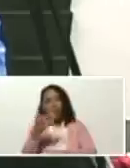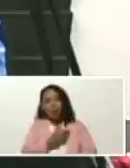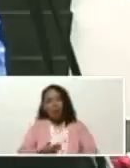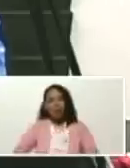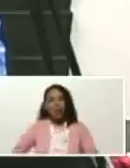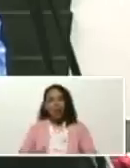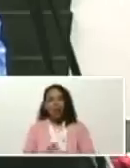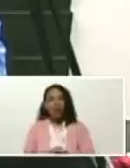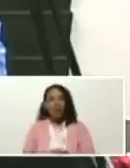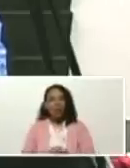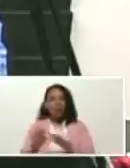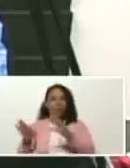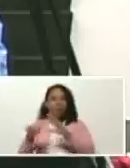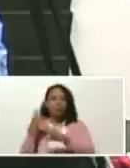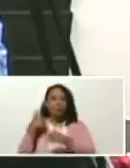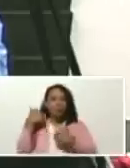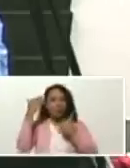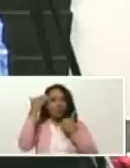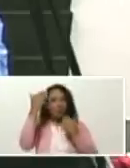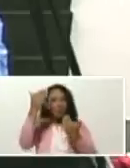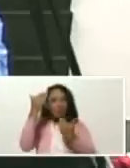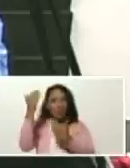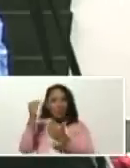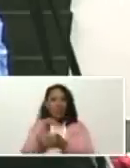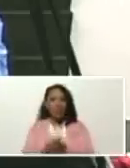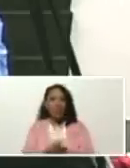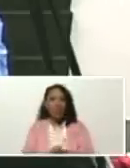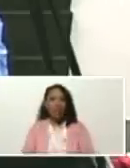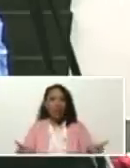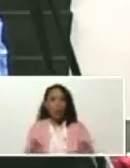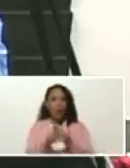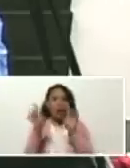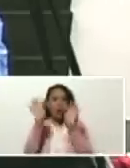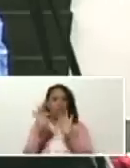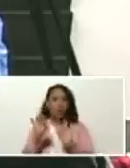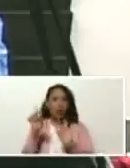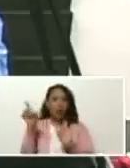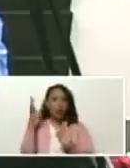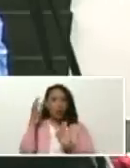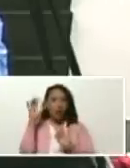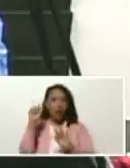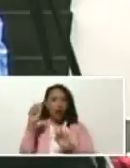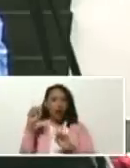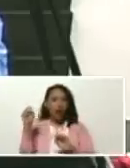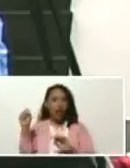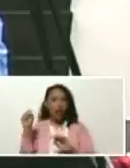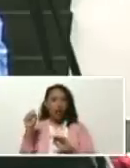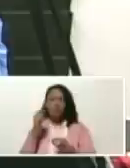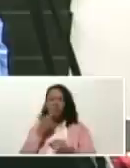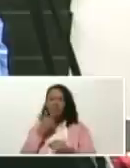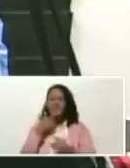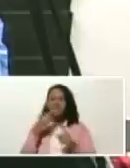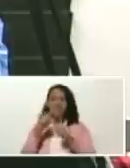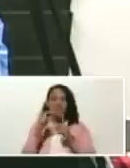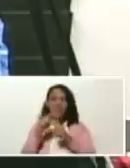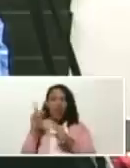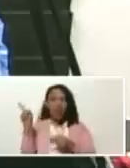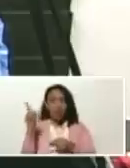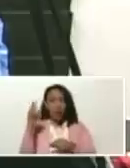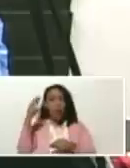manda Camila mi saludo Camila Igualmente Ana Maldonado dice qué bonitas palabras para Pablo